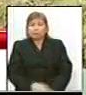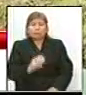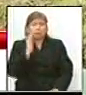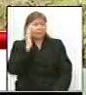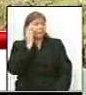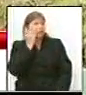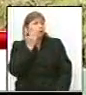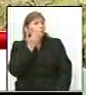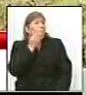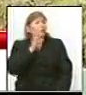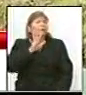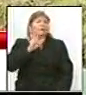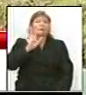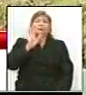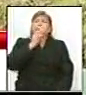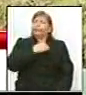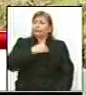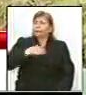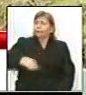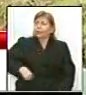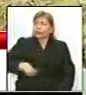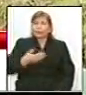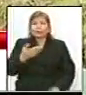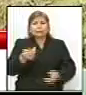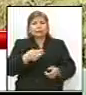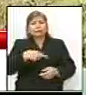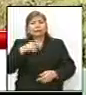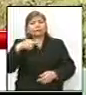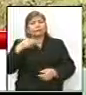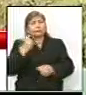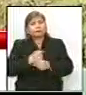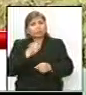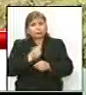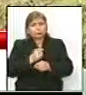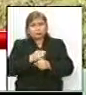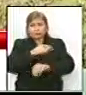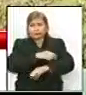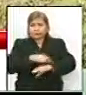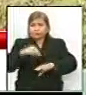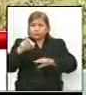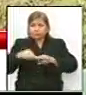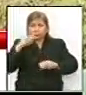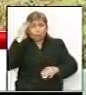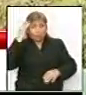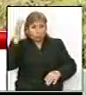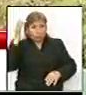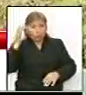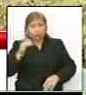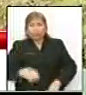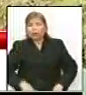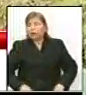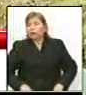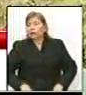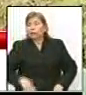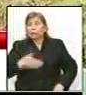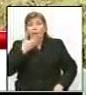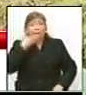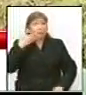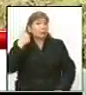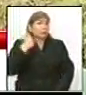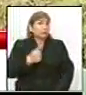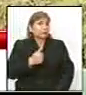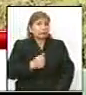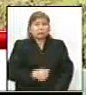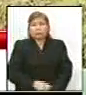Aparentemente, en los ministerios, en los gobiernos regionales, tendrían que trabajar los profesionales más probos, los mejores, así